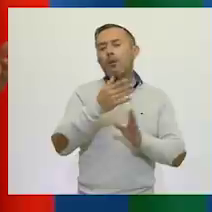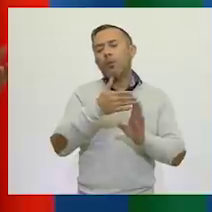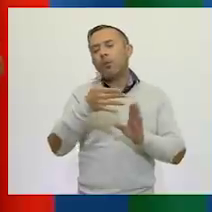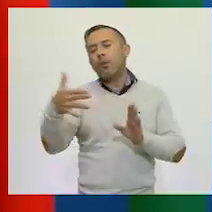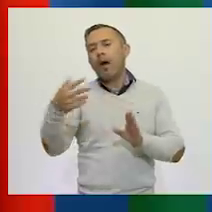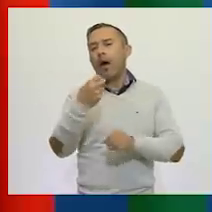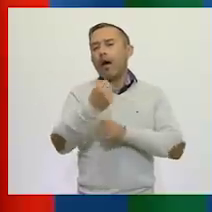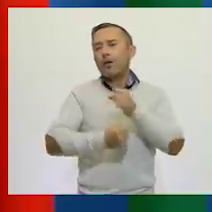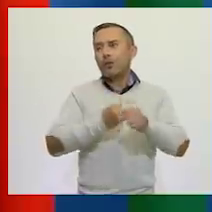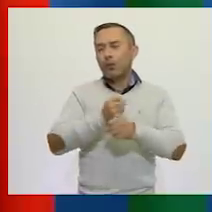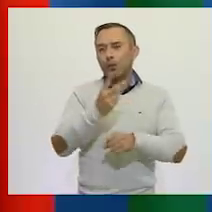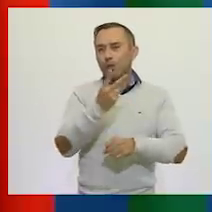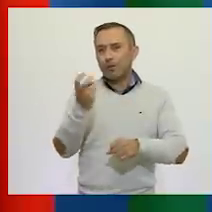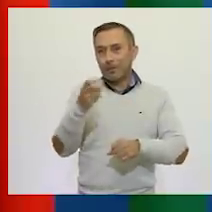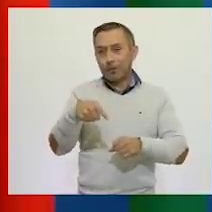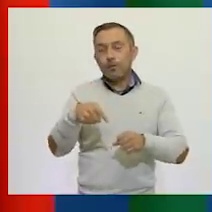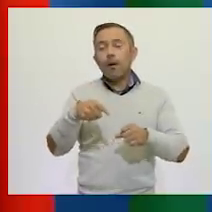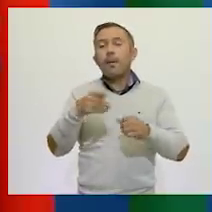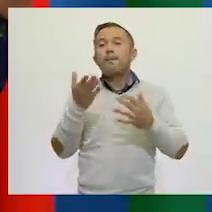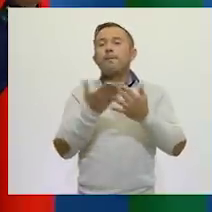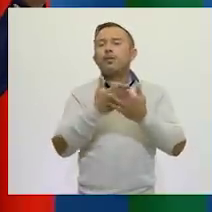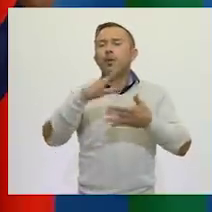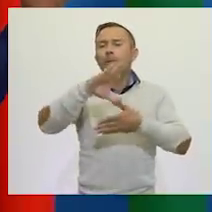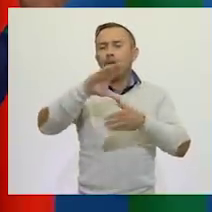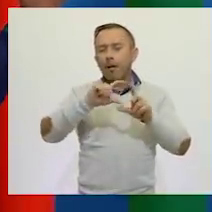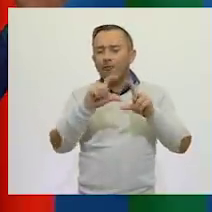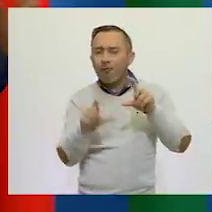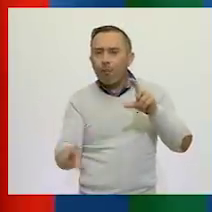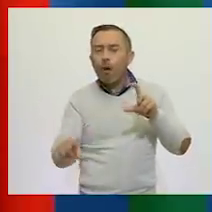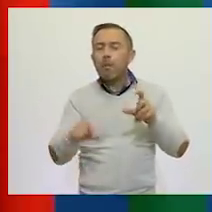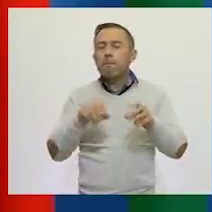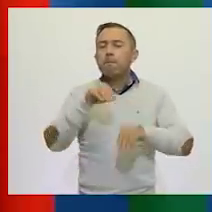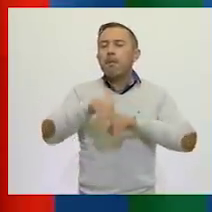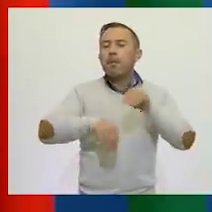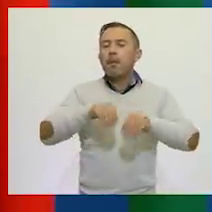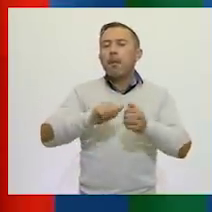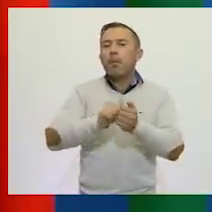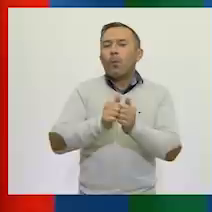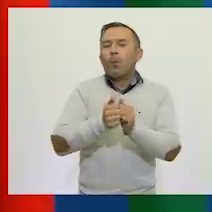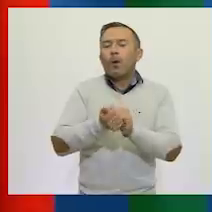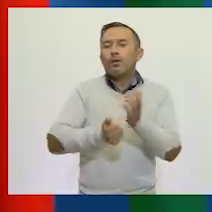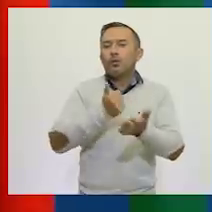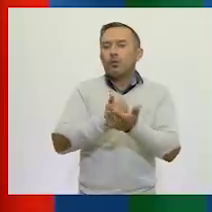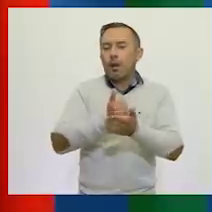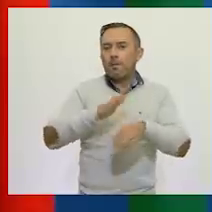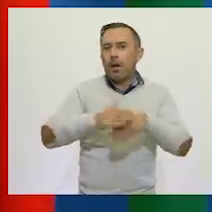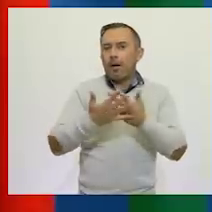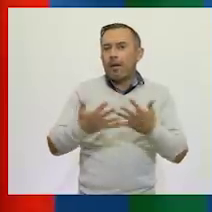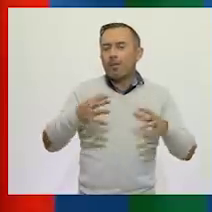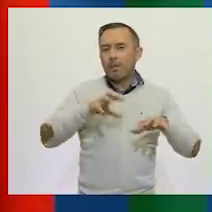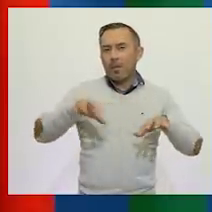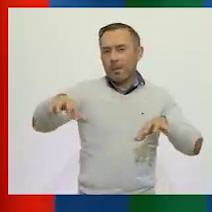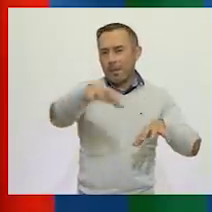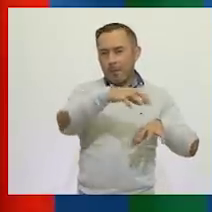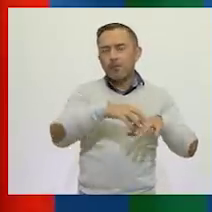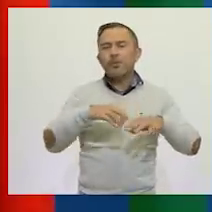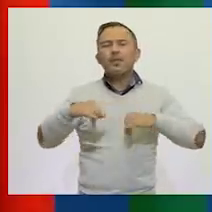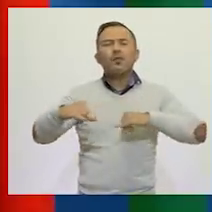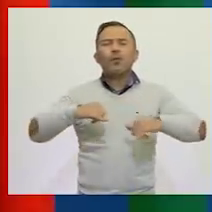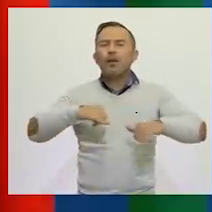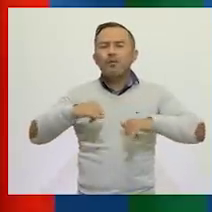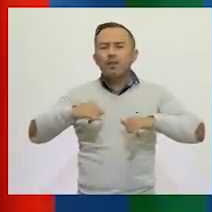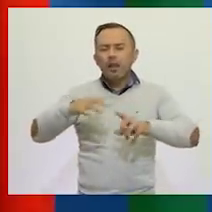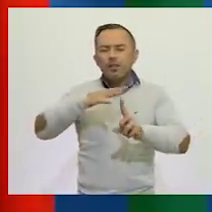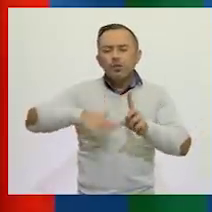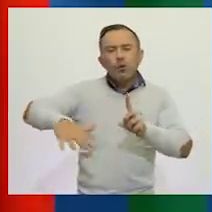de Mesoamérica se inicia el desarrollo de grandes centros urbanos. Veamos la ubicación geográfica y las características naturales de